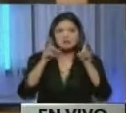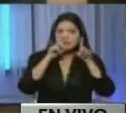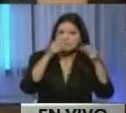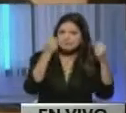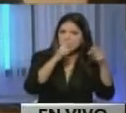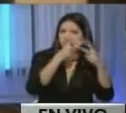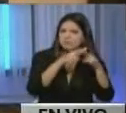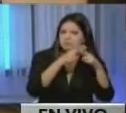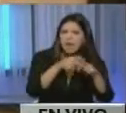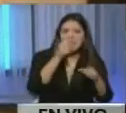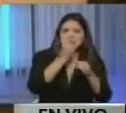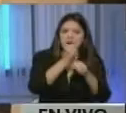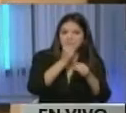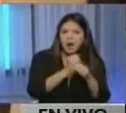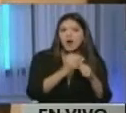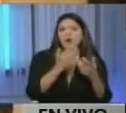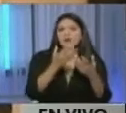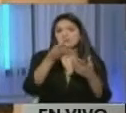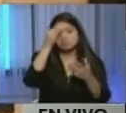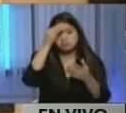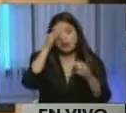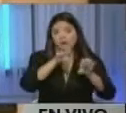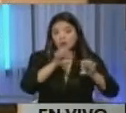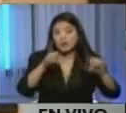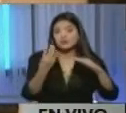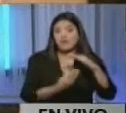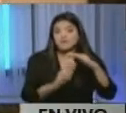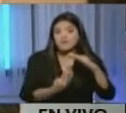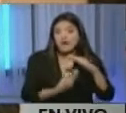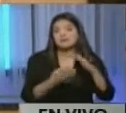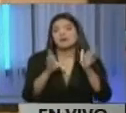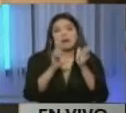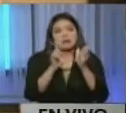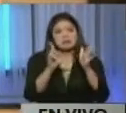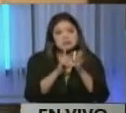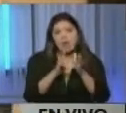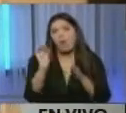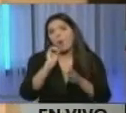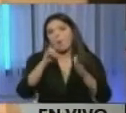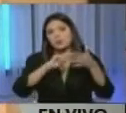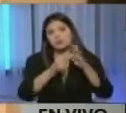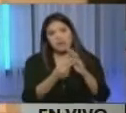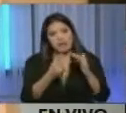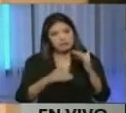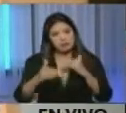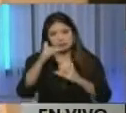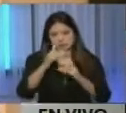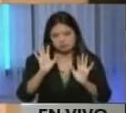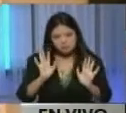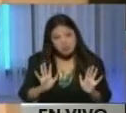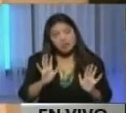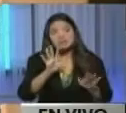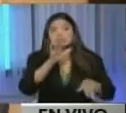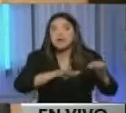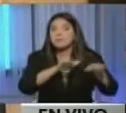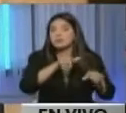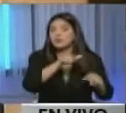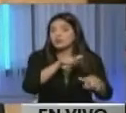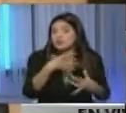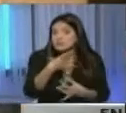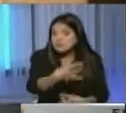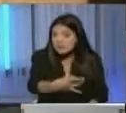productivas, de nivelación en educación básica, primaria, secundaria o técnica, de acuerdo con sus propios